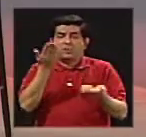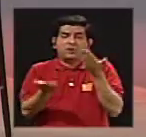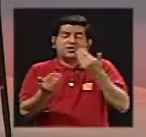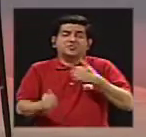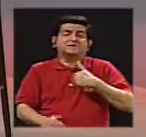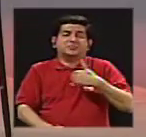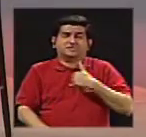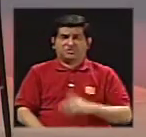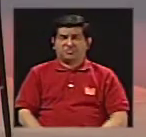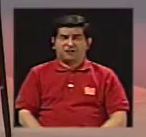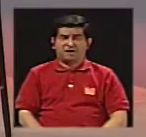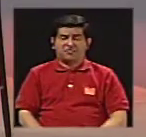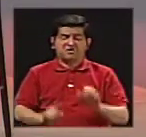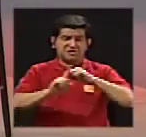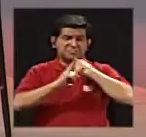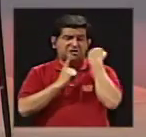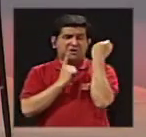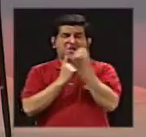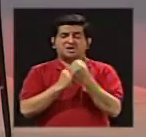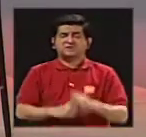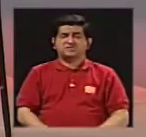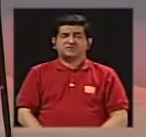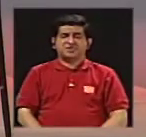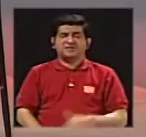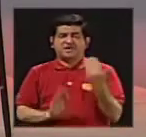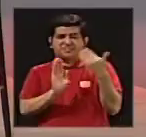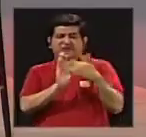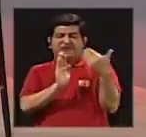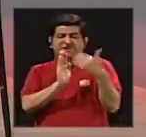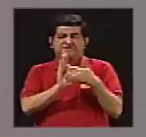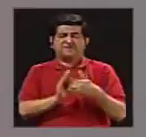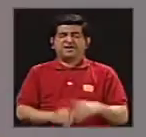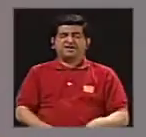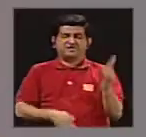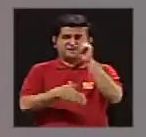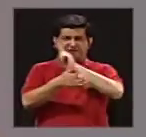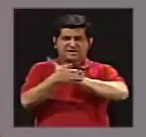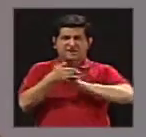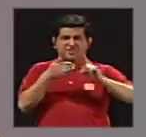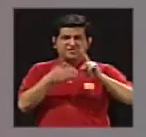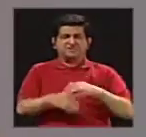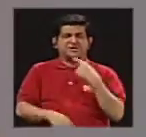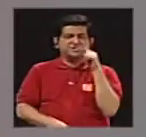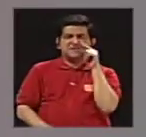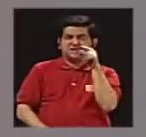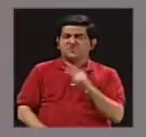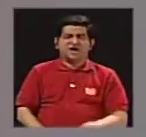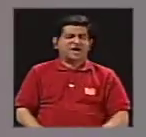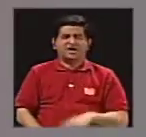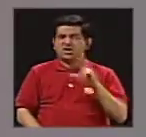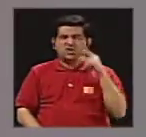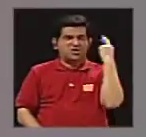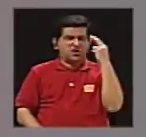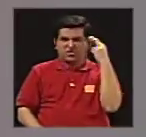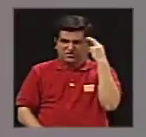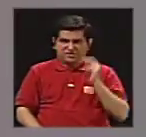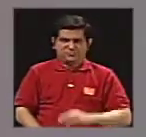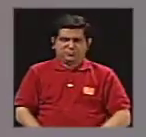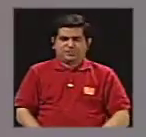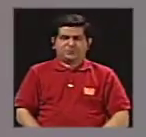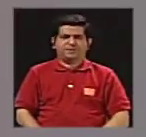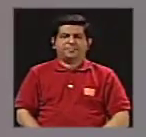puede existir de que la sociedad le cobre a la universidad que no está reflexionando la segunda es